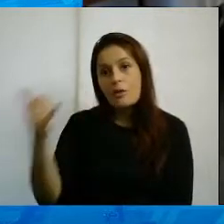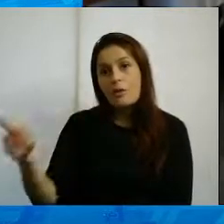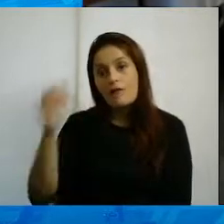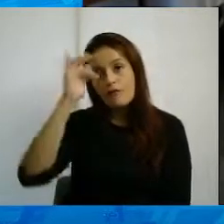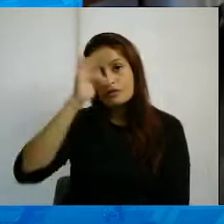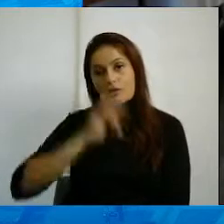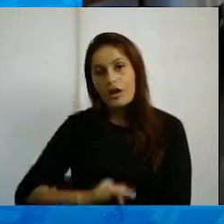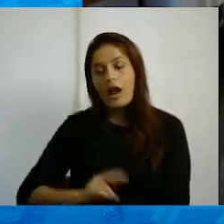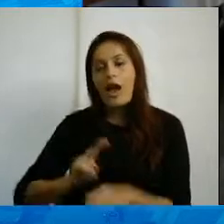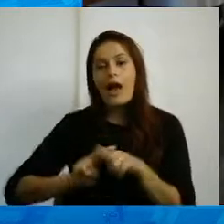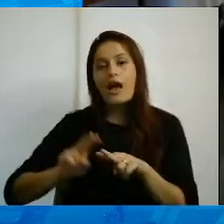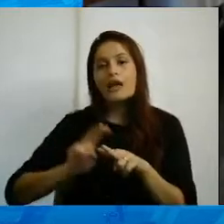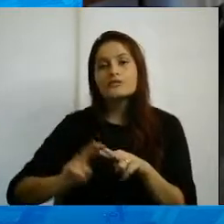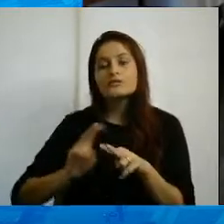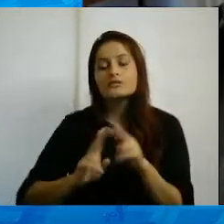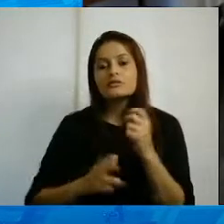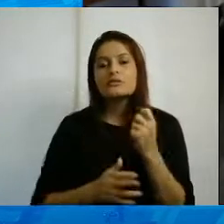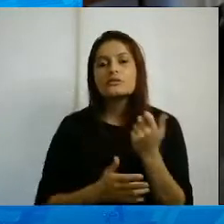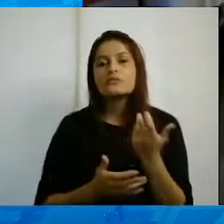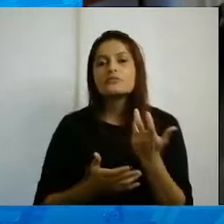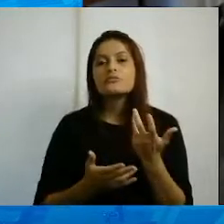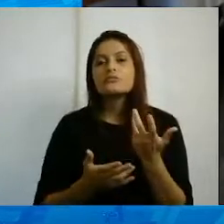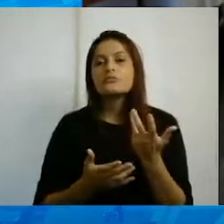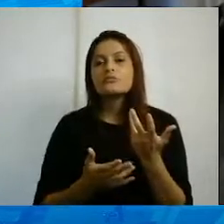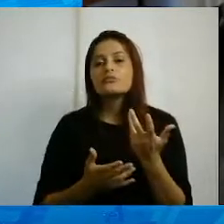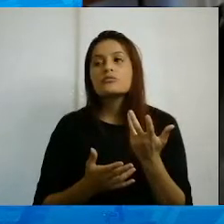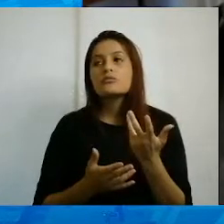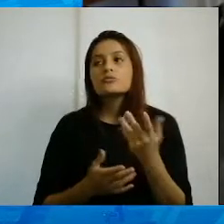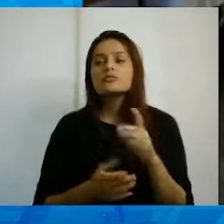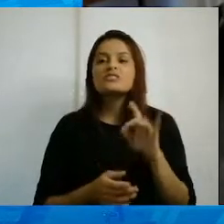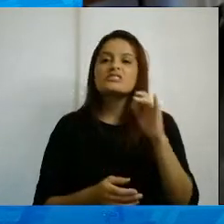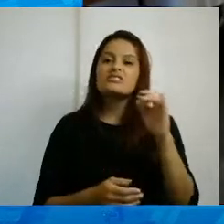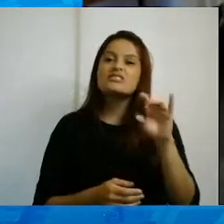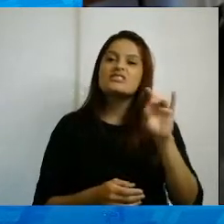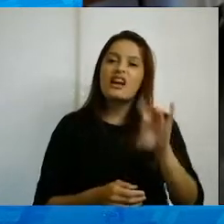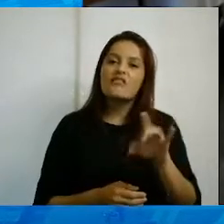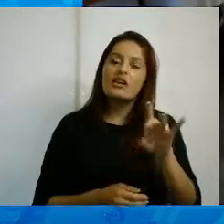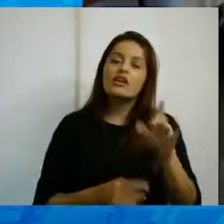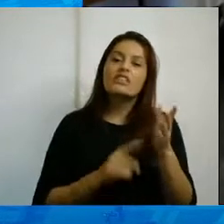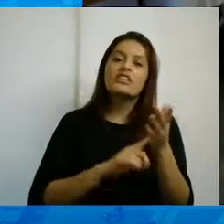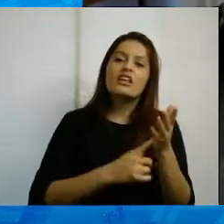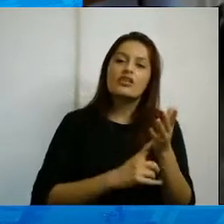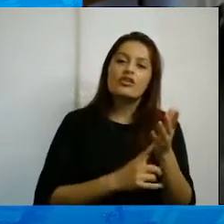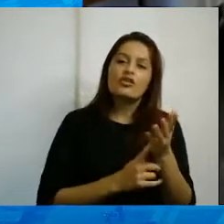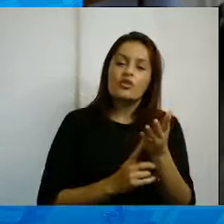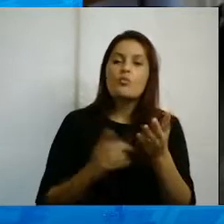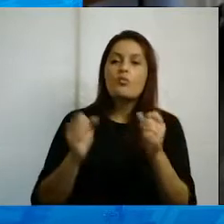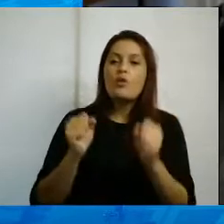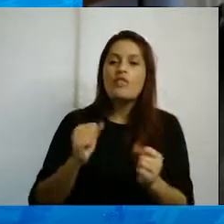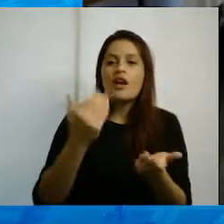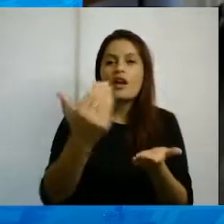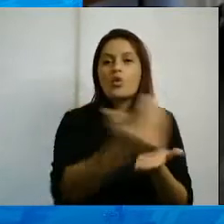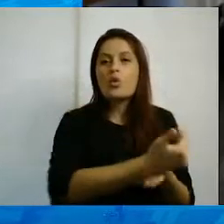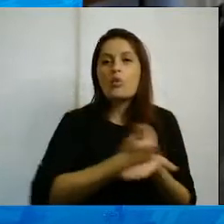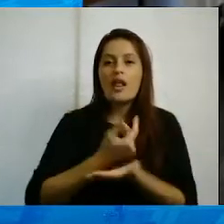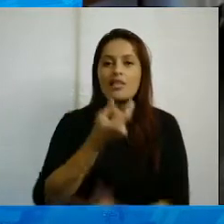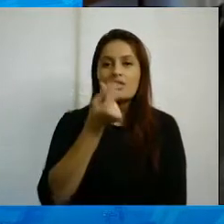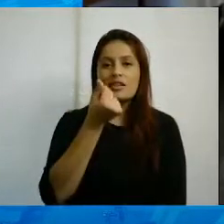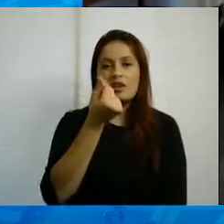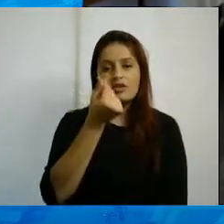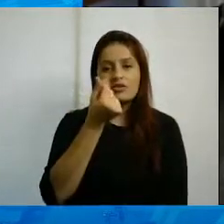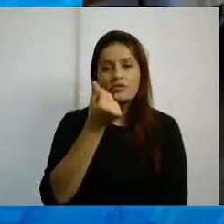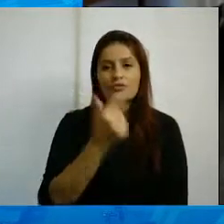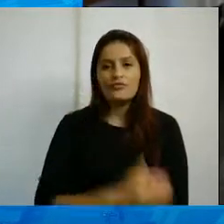median todas las influencias, digamos, el conocimiento técnico que ellos tienen para recuperar aquellos montos rezagados,